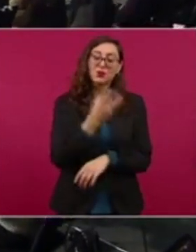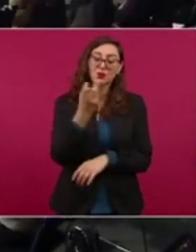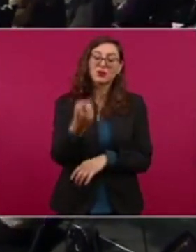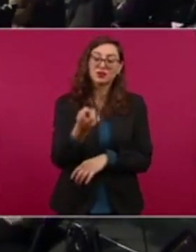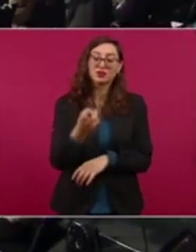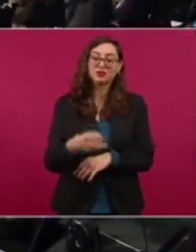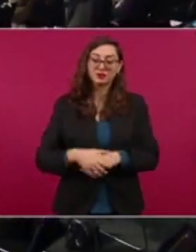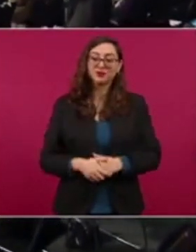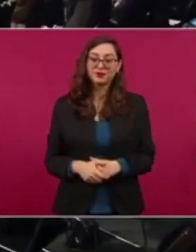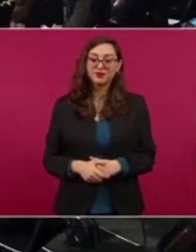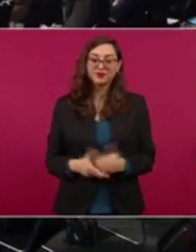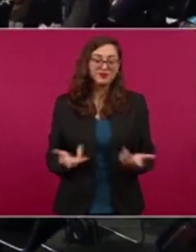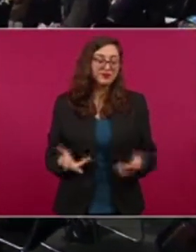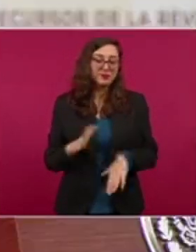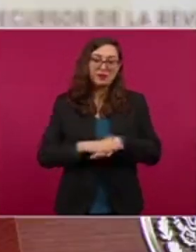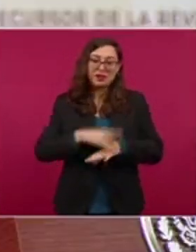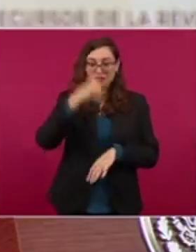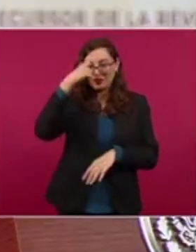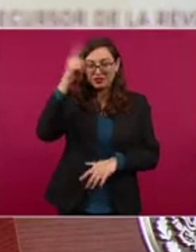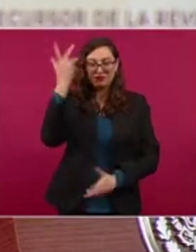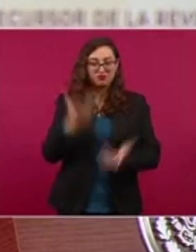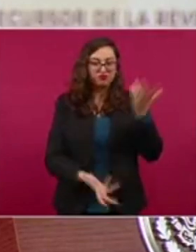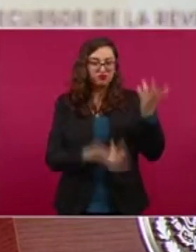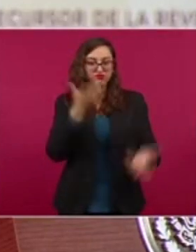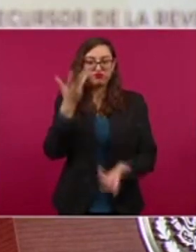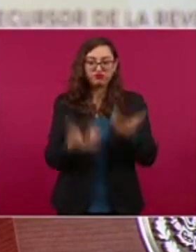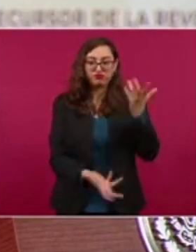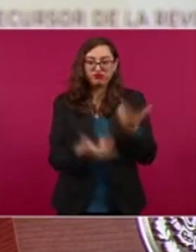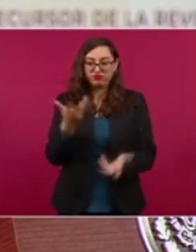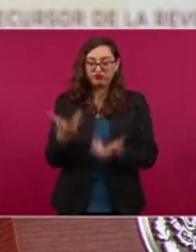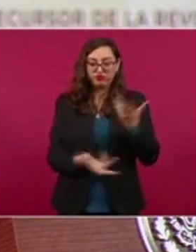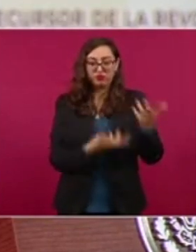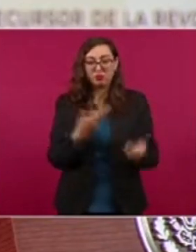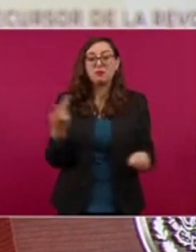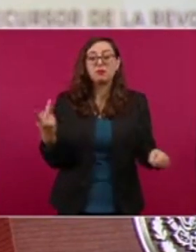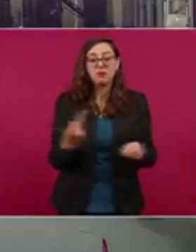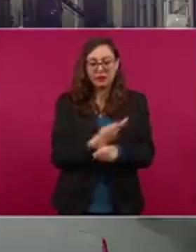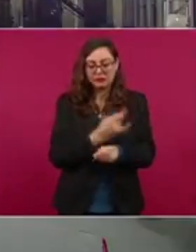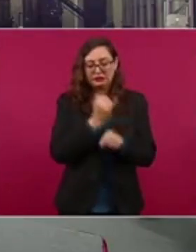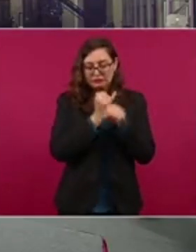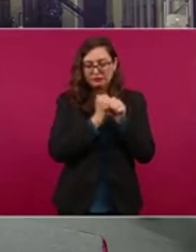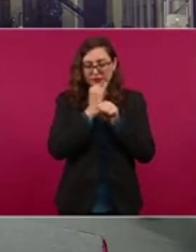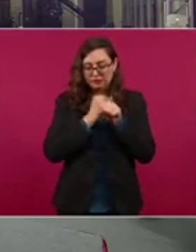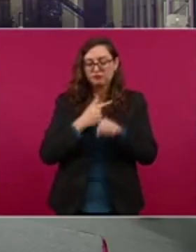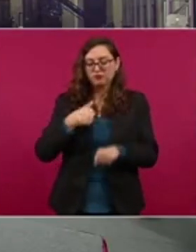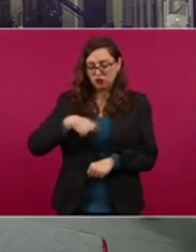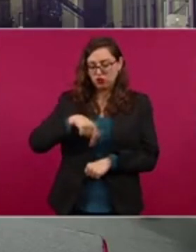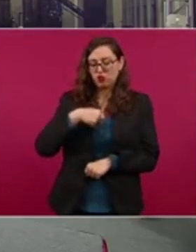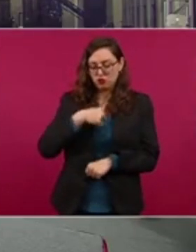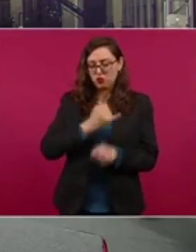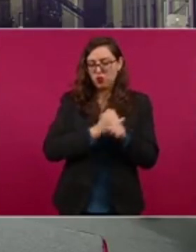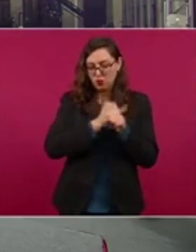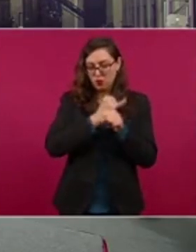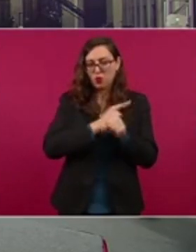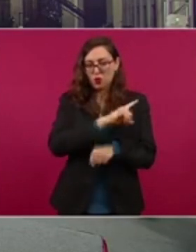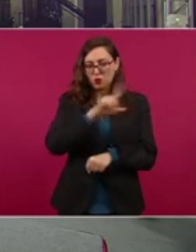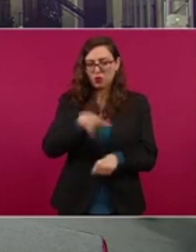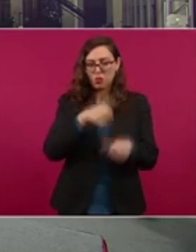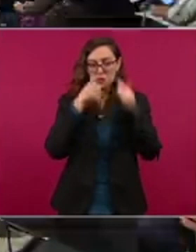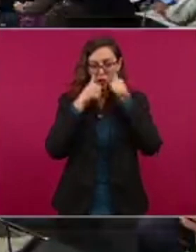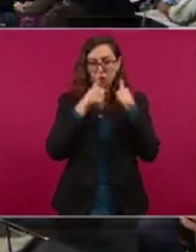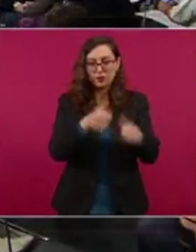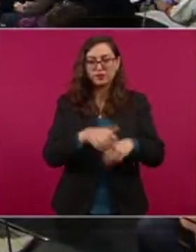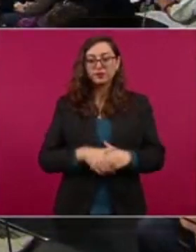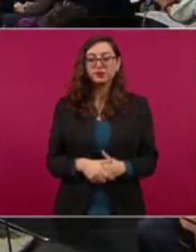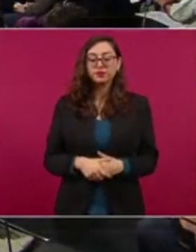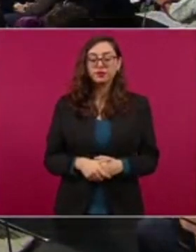se extienda el incendio, ¿no? Hay que ver qué fue lo que sucedió, pero nos vamos a informar y vamos a atender. Y qué bueno